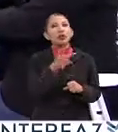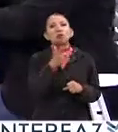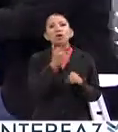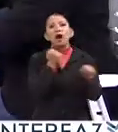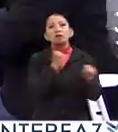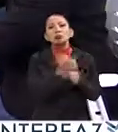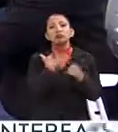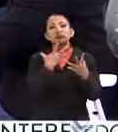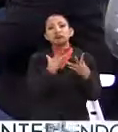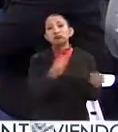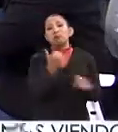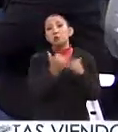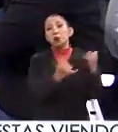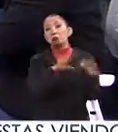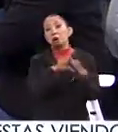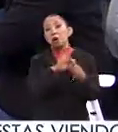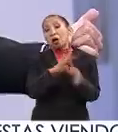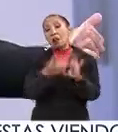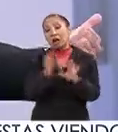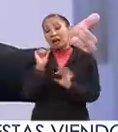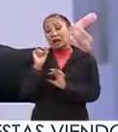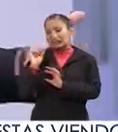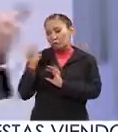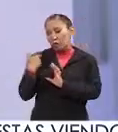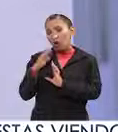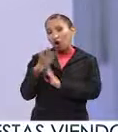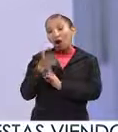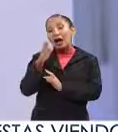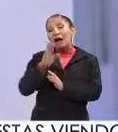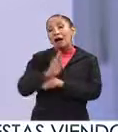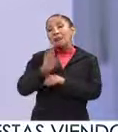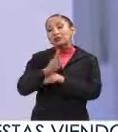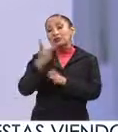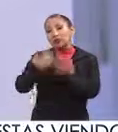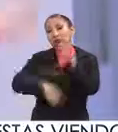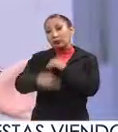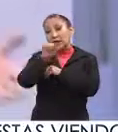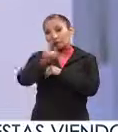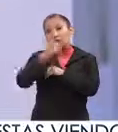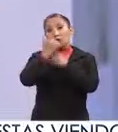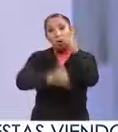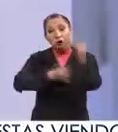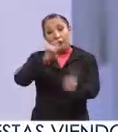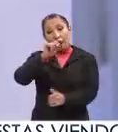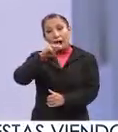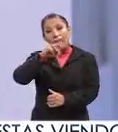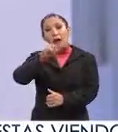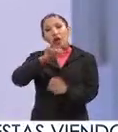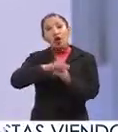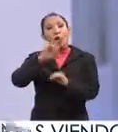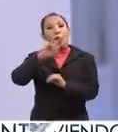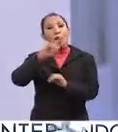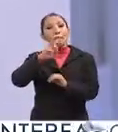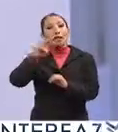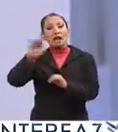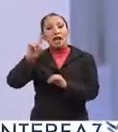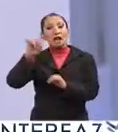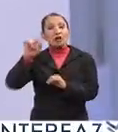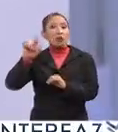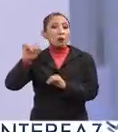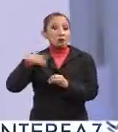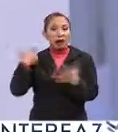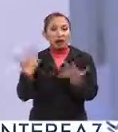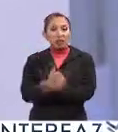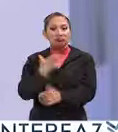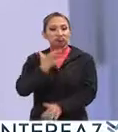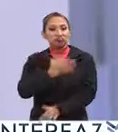48 años de ausencia en los Juegos Olímpicos, apenas regresamos en Río 2016, en los Juegos Panamericanos, por ejemplo, con Juan Virgen y con Lombardo Ontiveros,